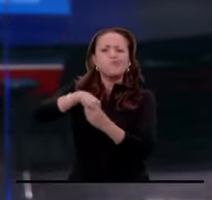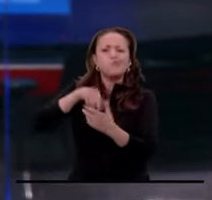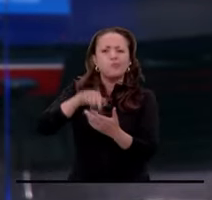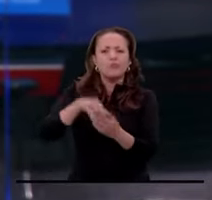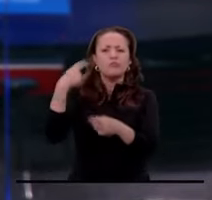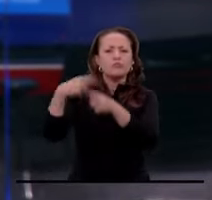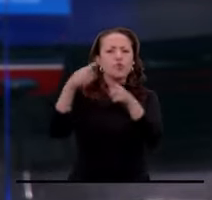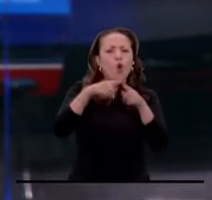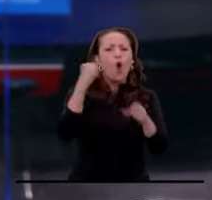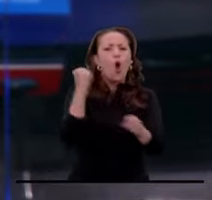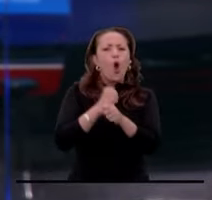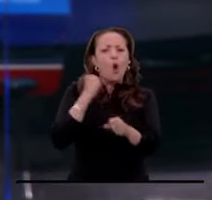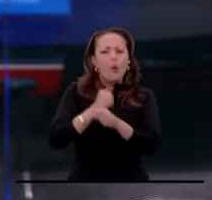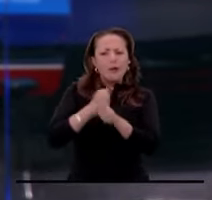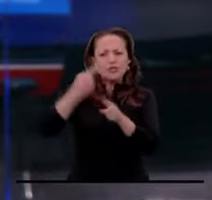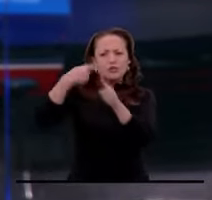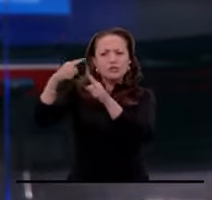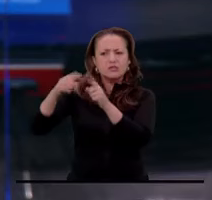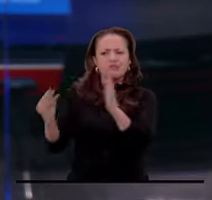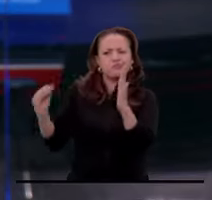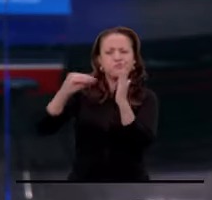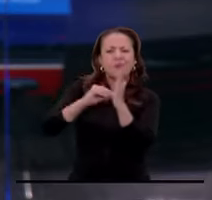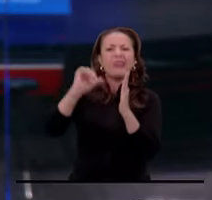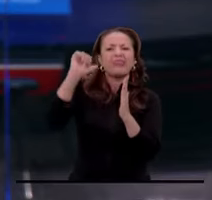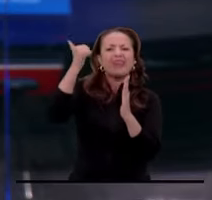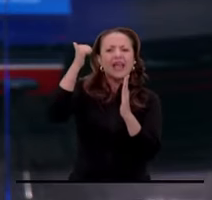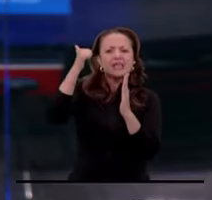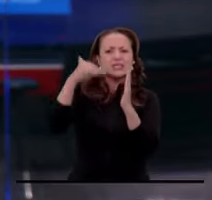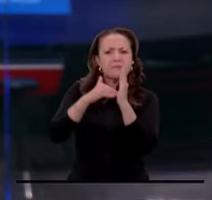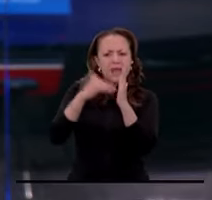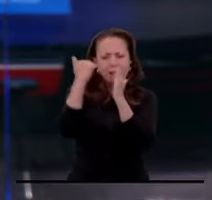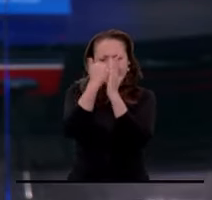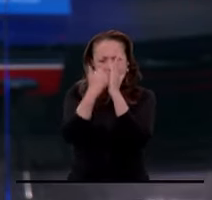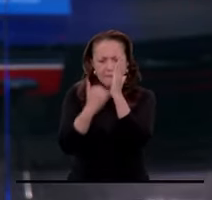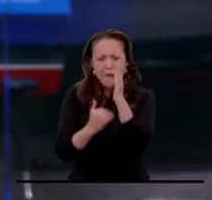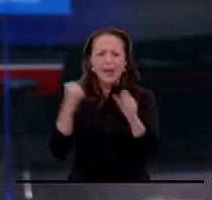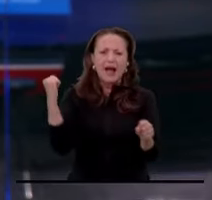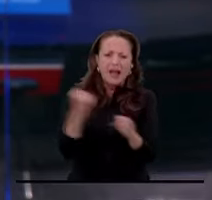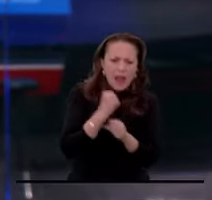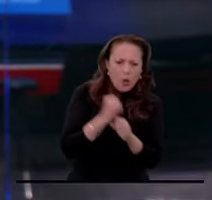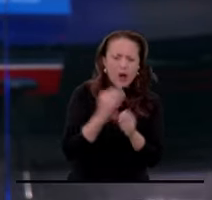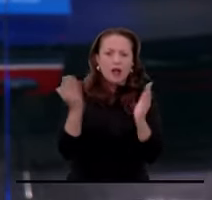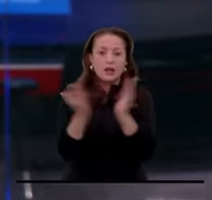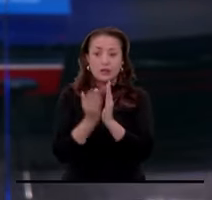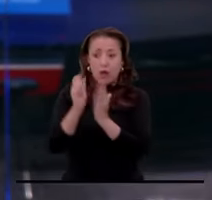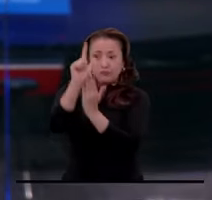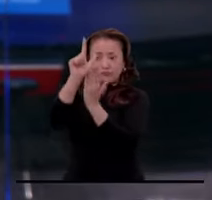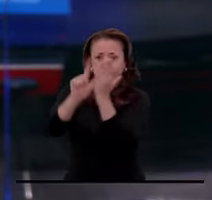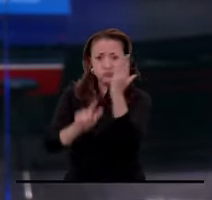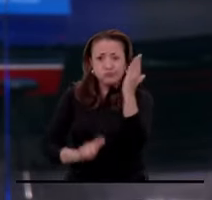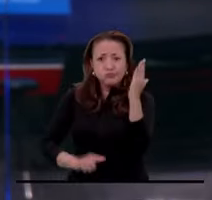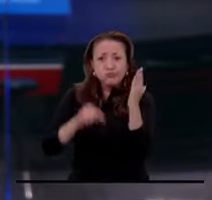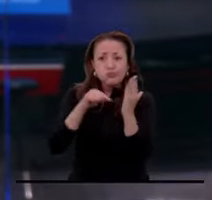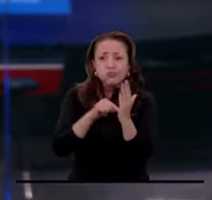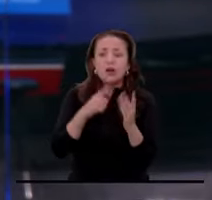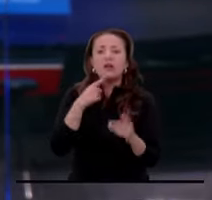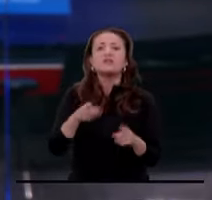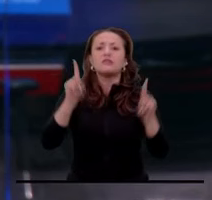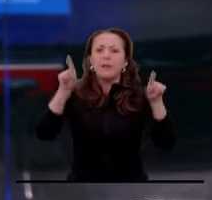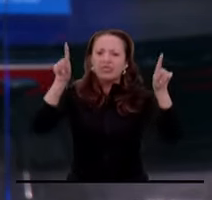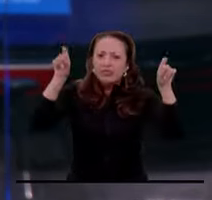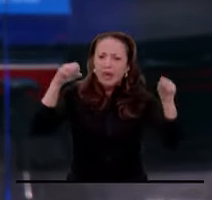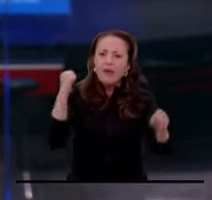nuevos oficios u ocupaciones de los colombianos en los sectores laboral y educativo. La lista habla de trabajos sexuales,